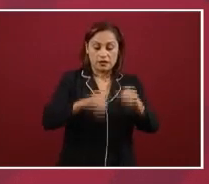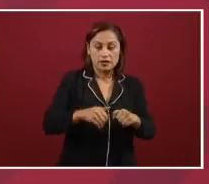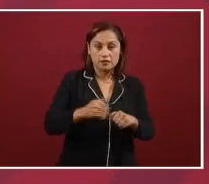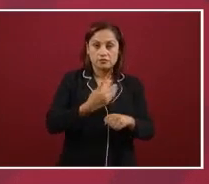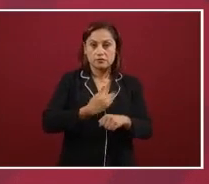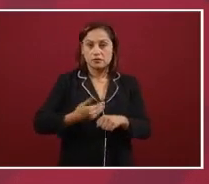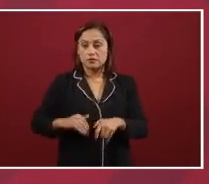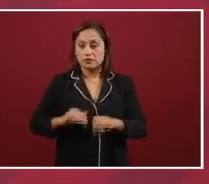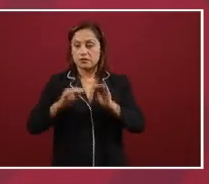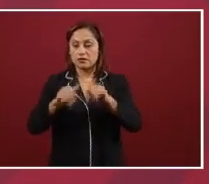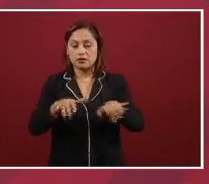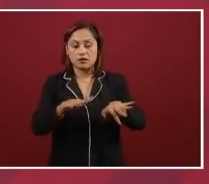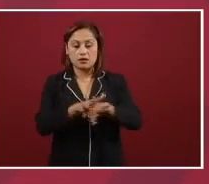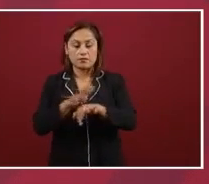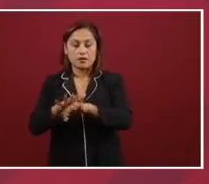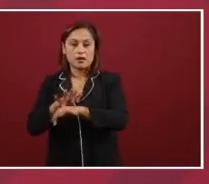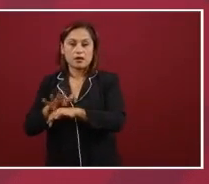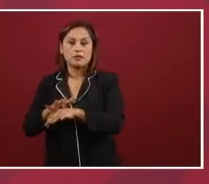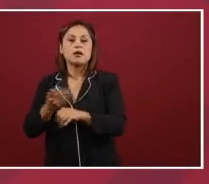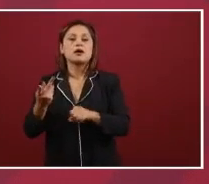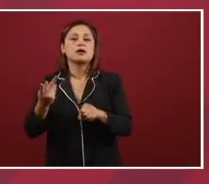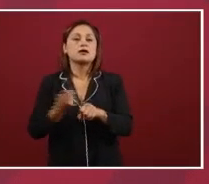Ojalá y puedan encontrar la gráfica,